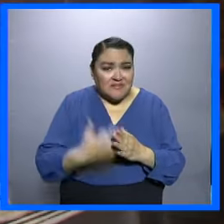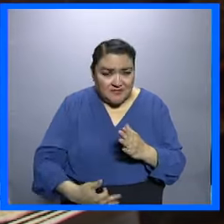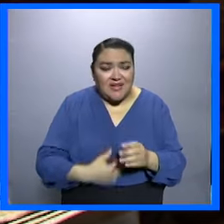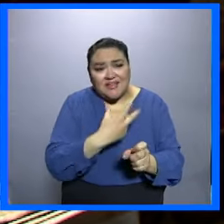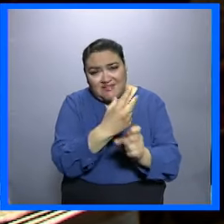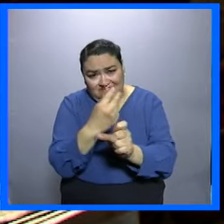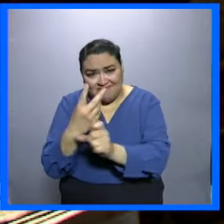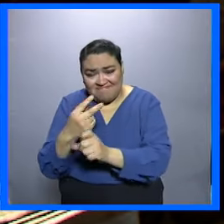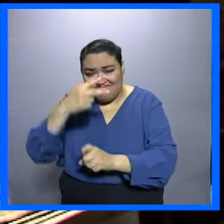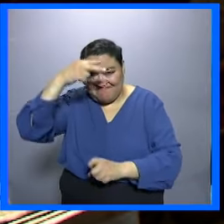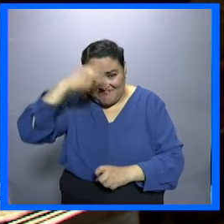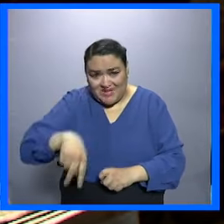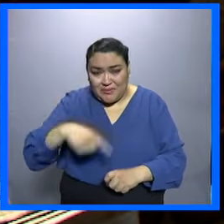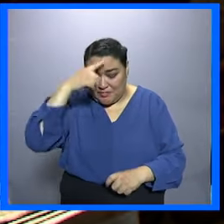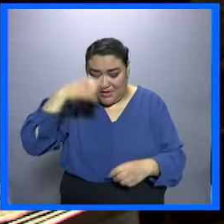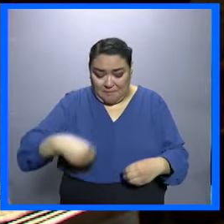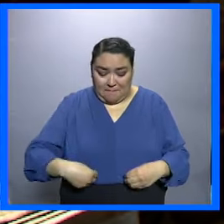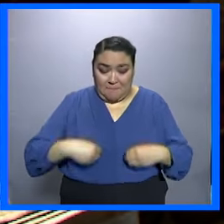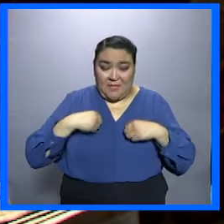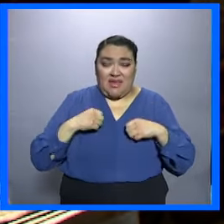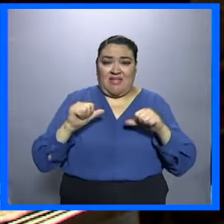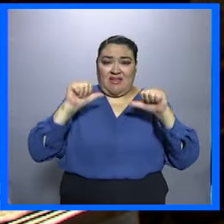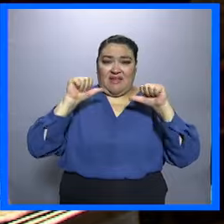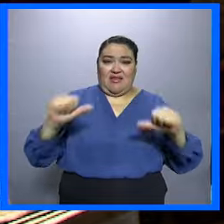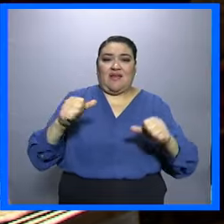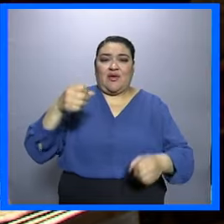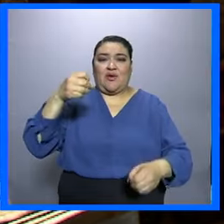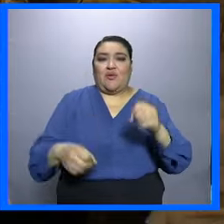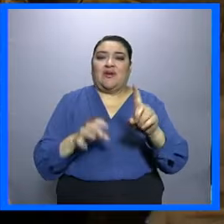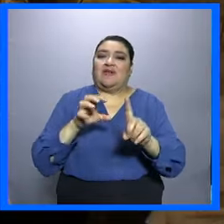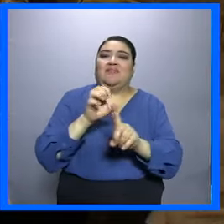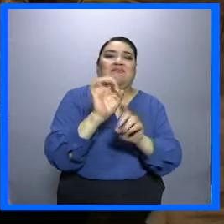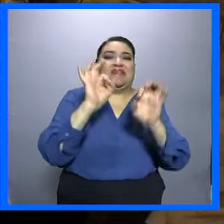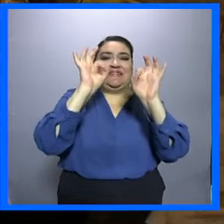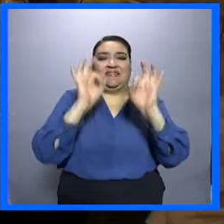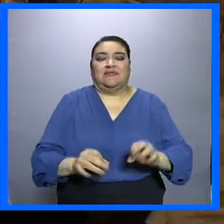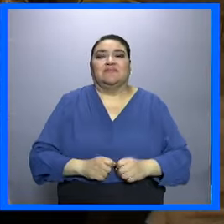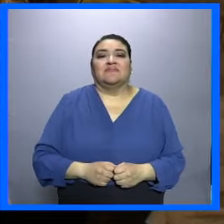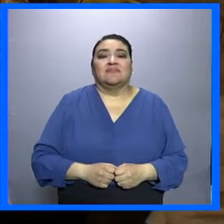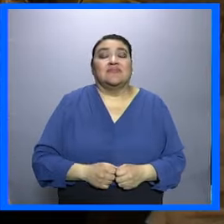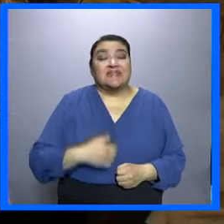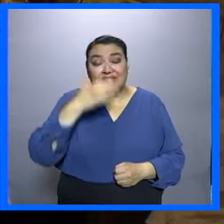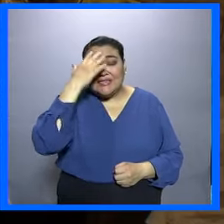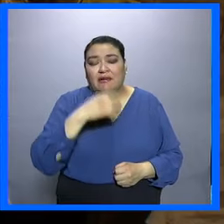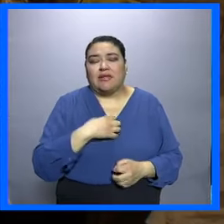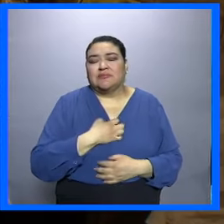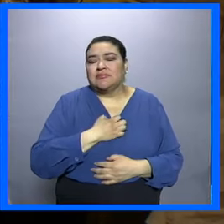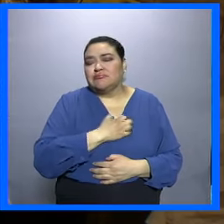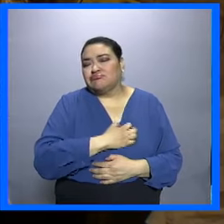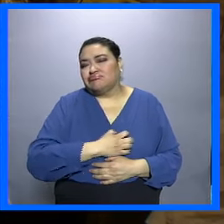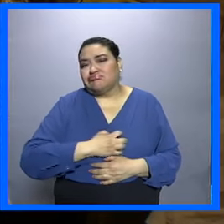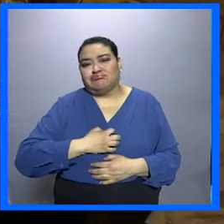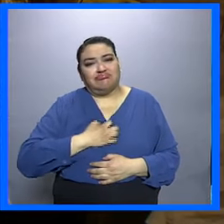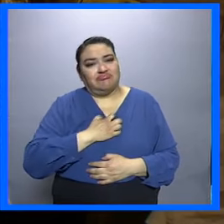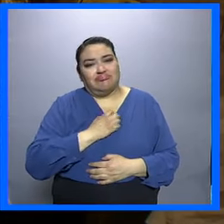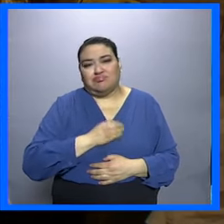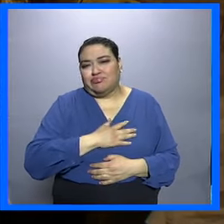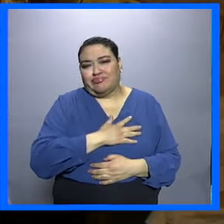resolver para realmente alcanzar una justicia plena para todas y todos. No sabes la satisfacción que se siente